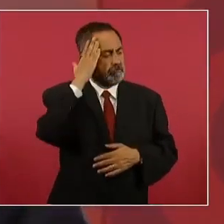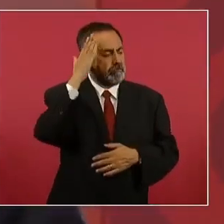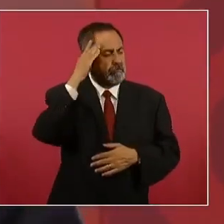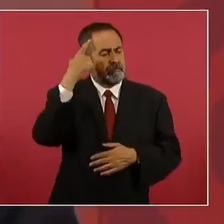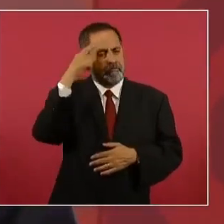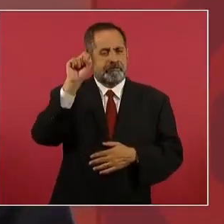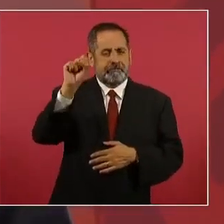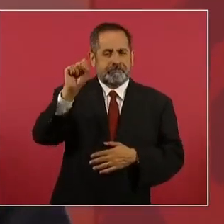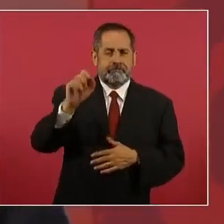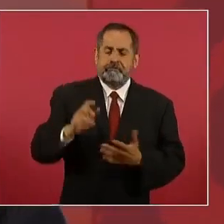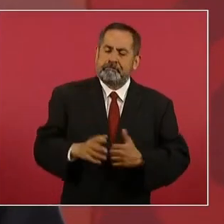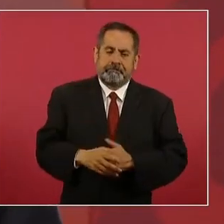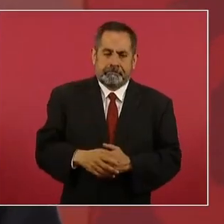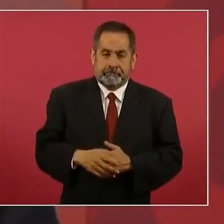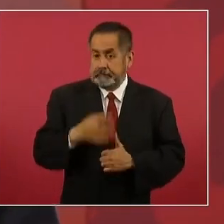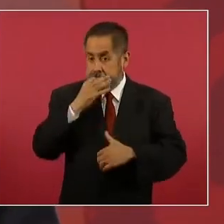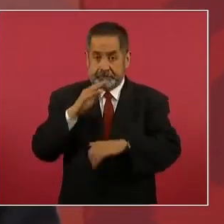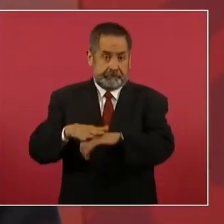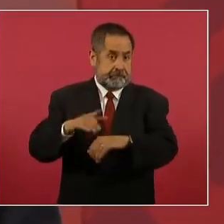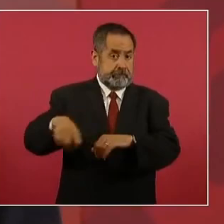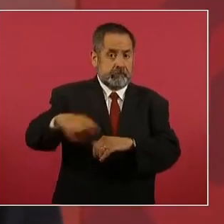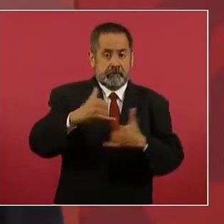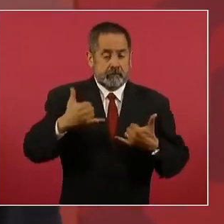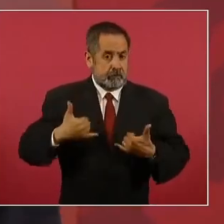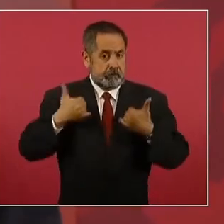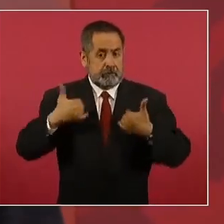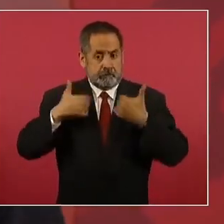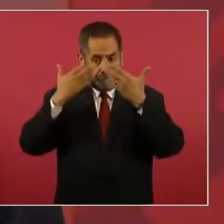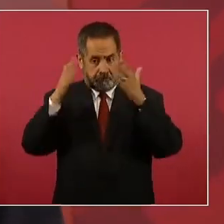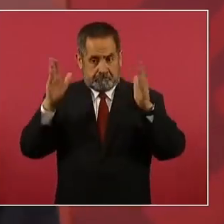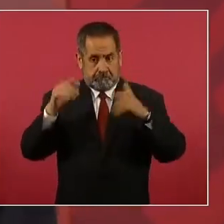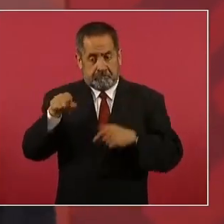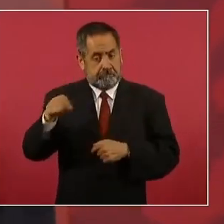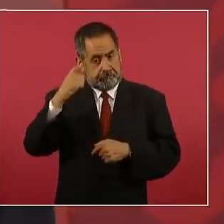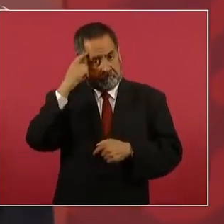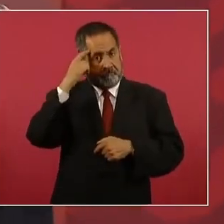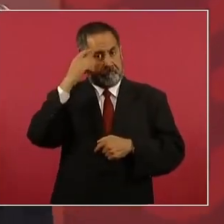Esto lo digo por los jóvenes, porque a lo mejor